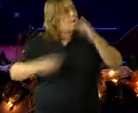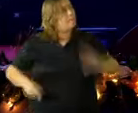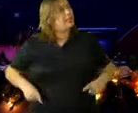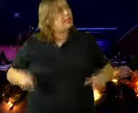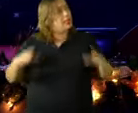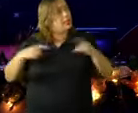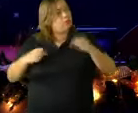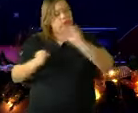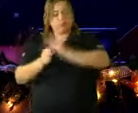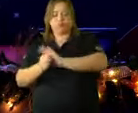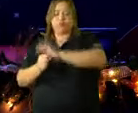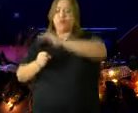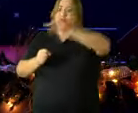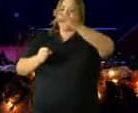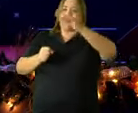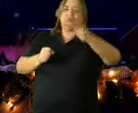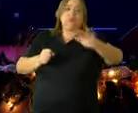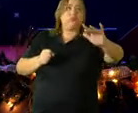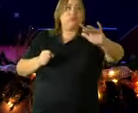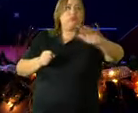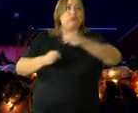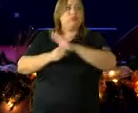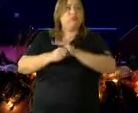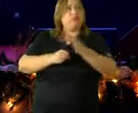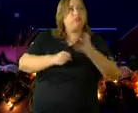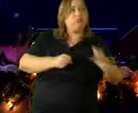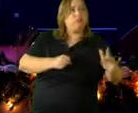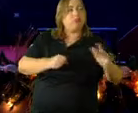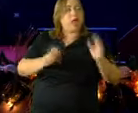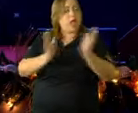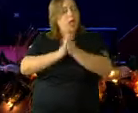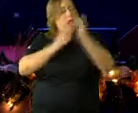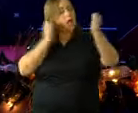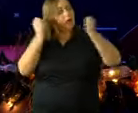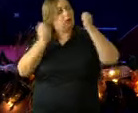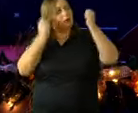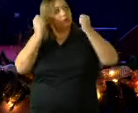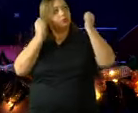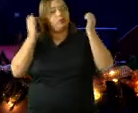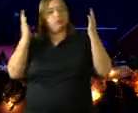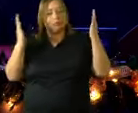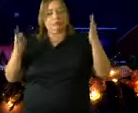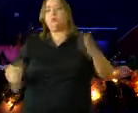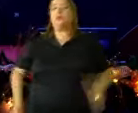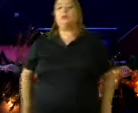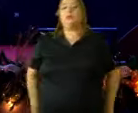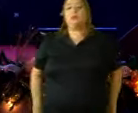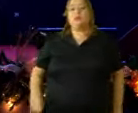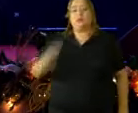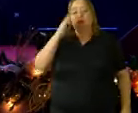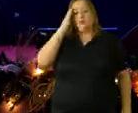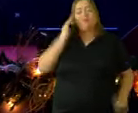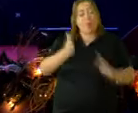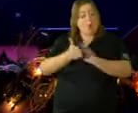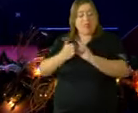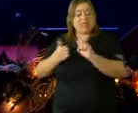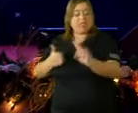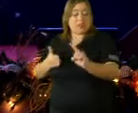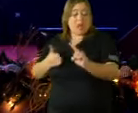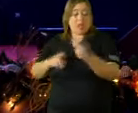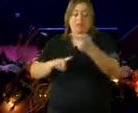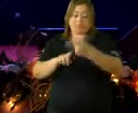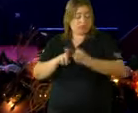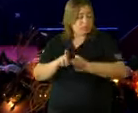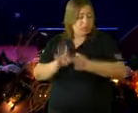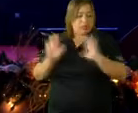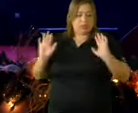en abundancia. Aleluya. Vivir una semana no es, vivir un mes no